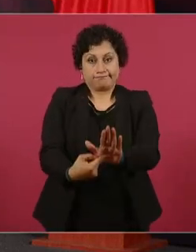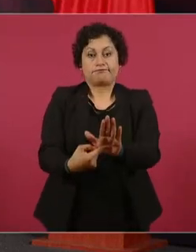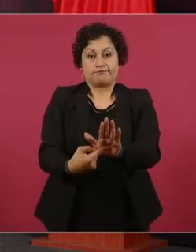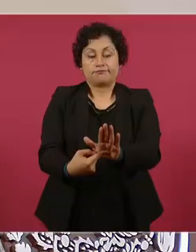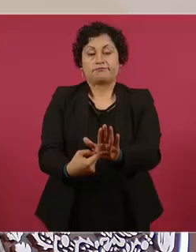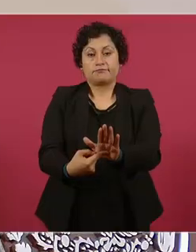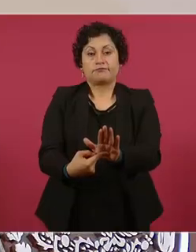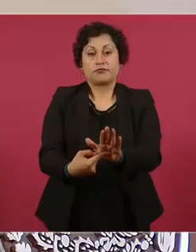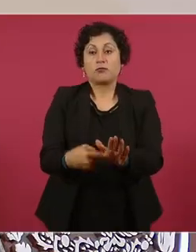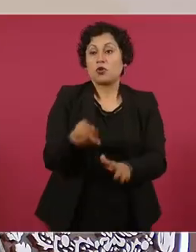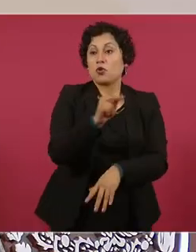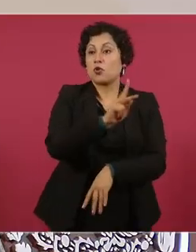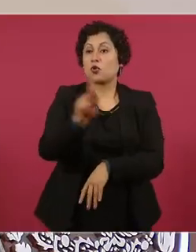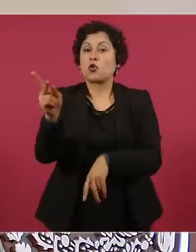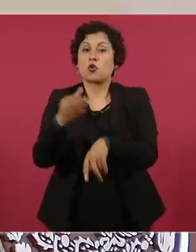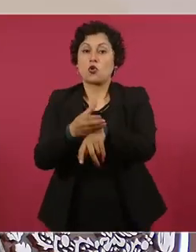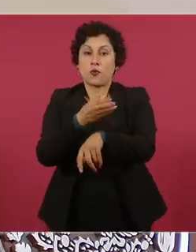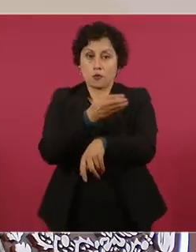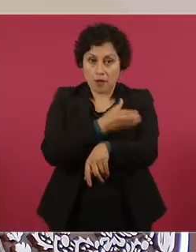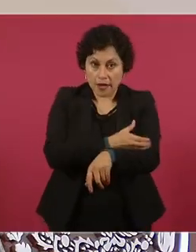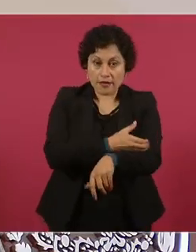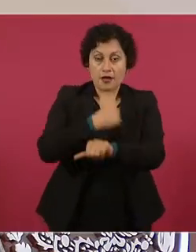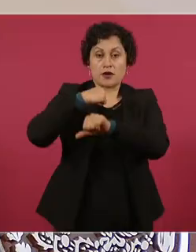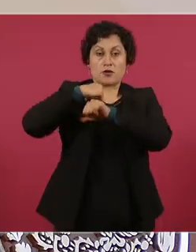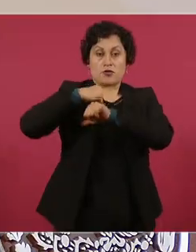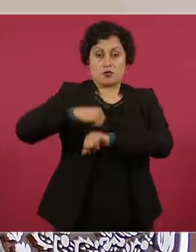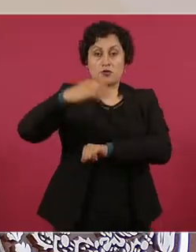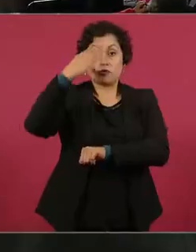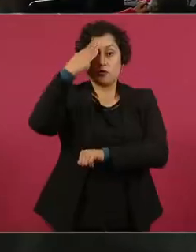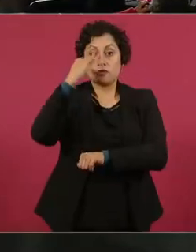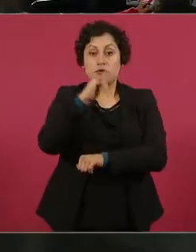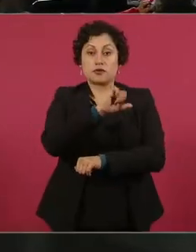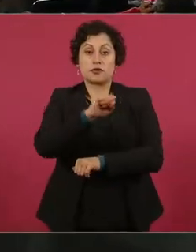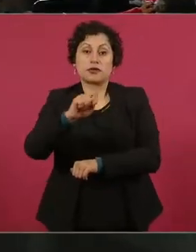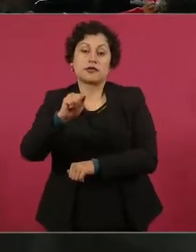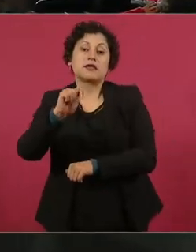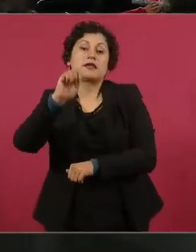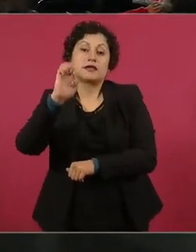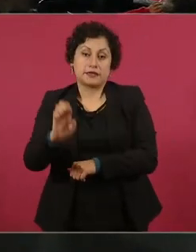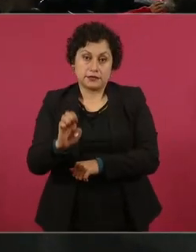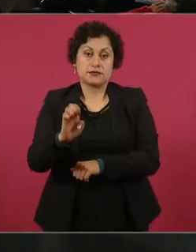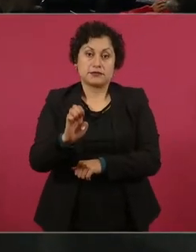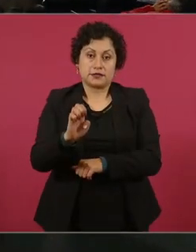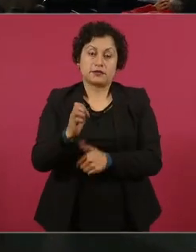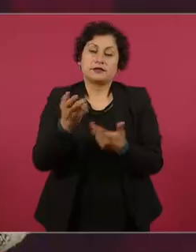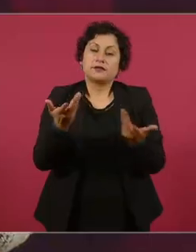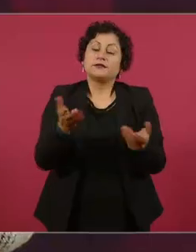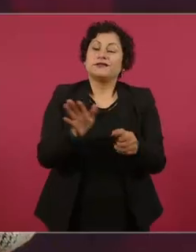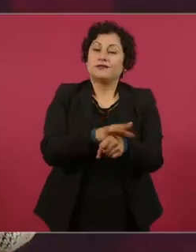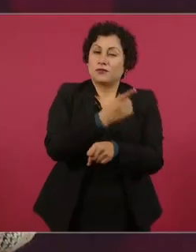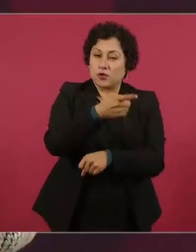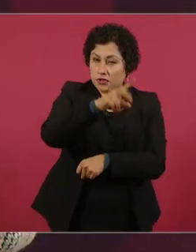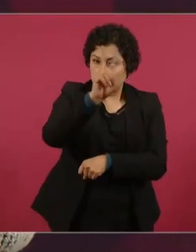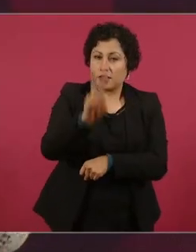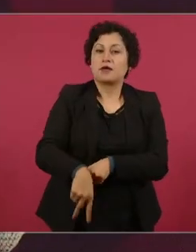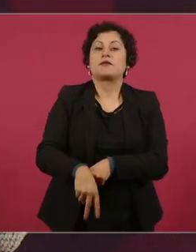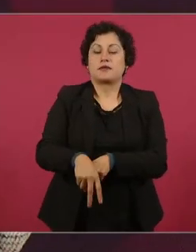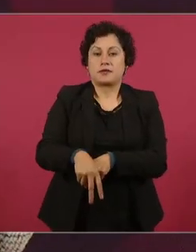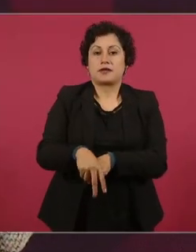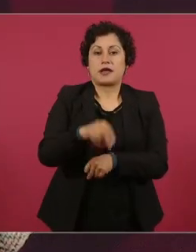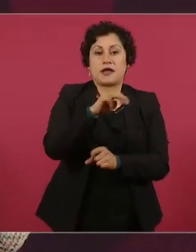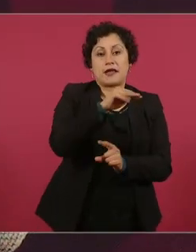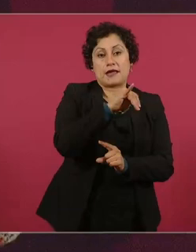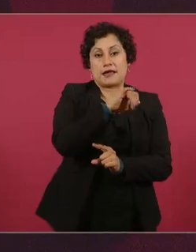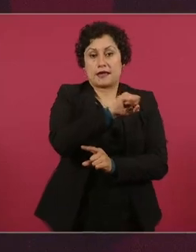compañeros del Issste y los que están comprometidos, porque es una mesa grande en donde participa el